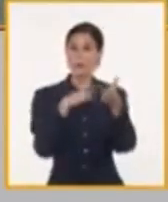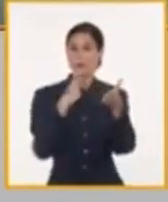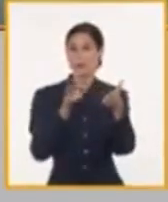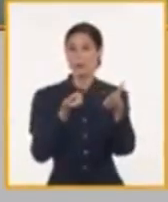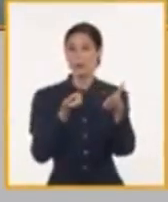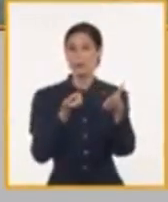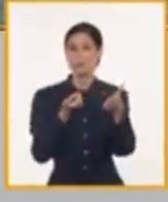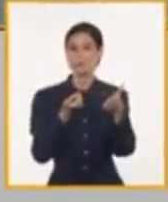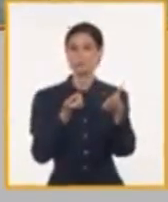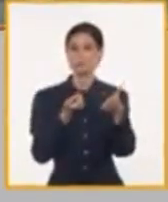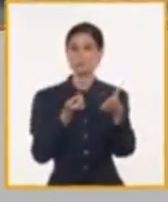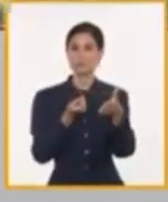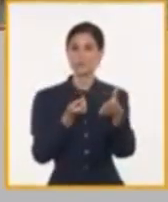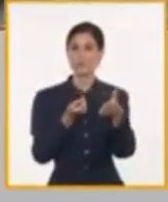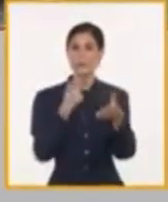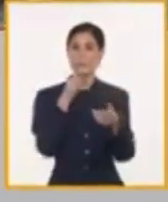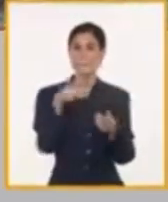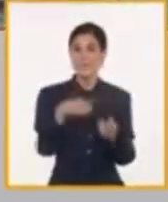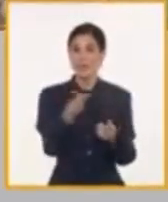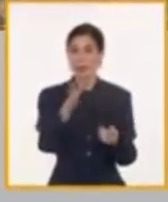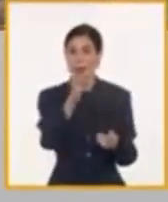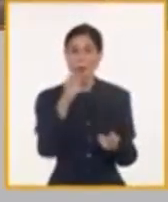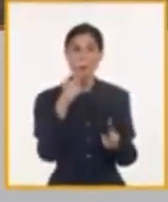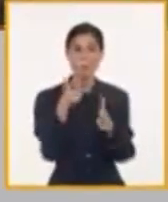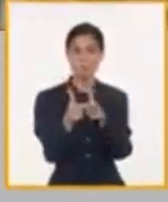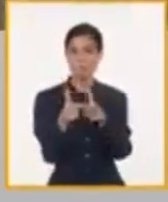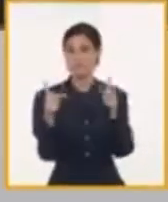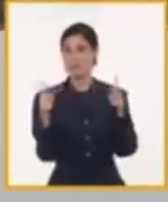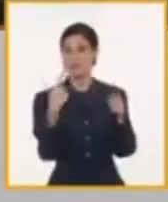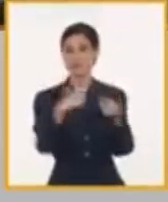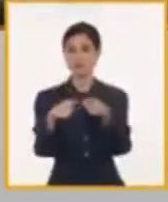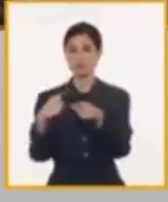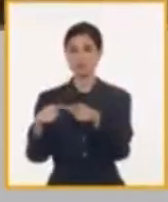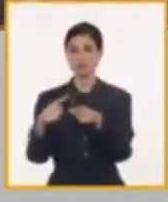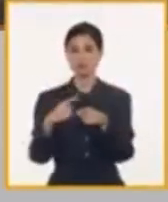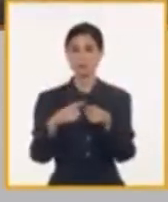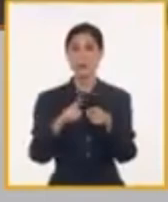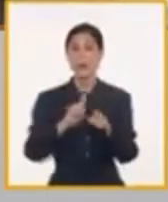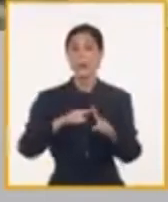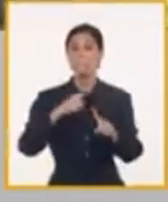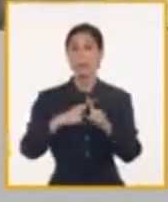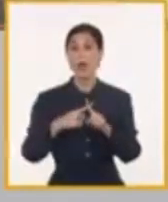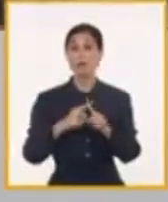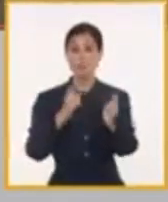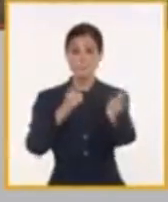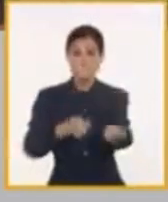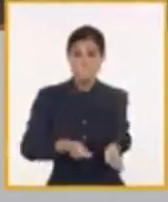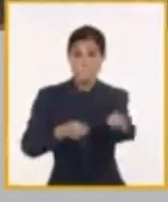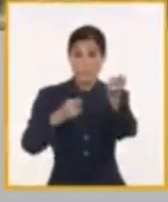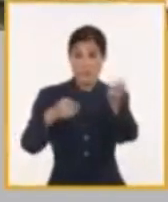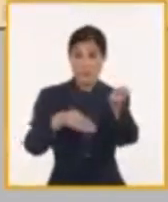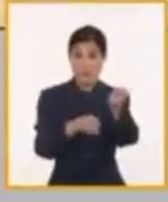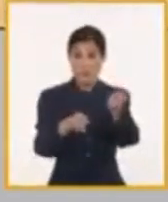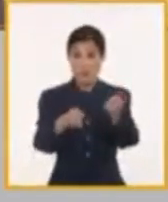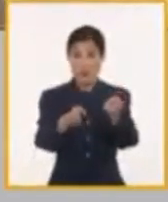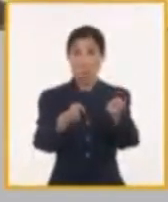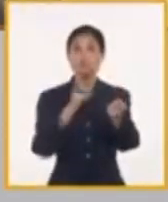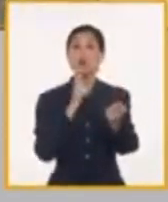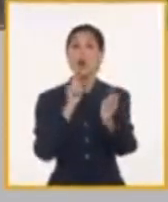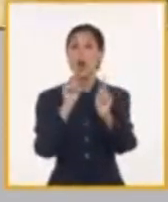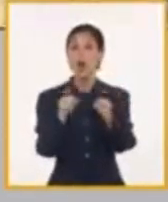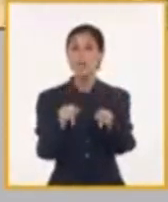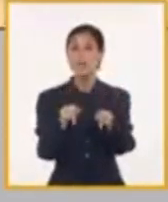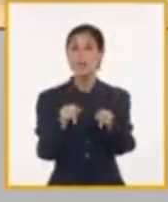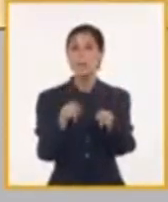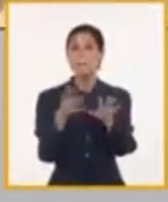todas las presas y micropresas, llegar a las capturas que tenemos en la plataforma marina, estamos